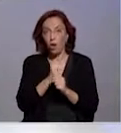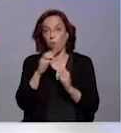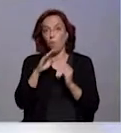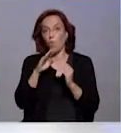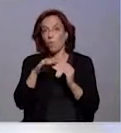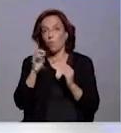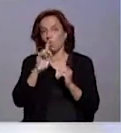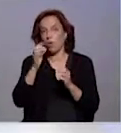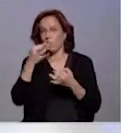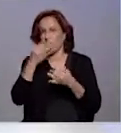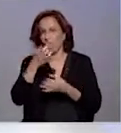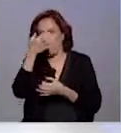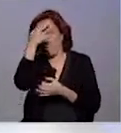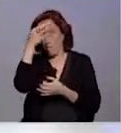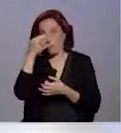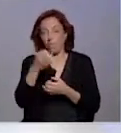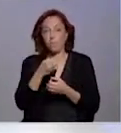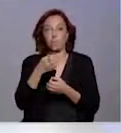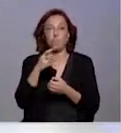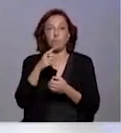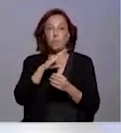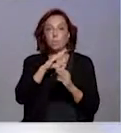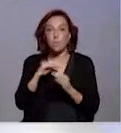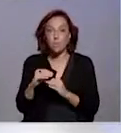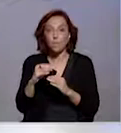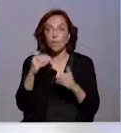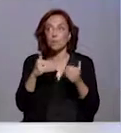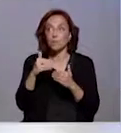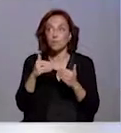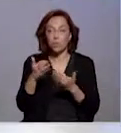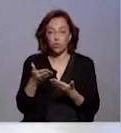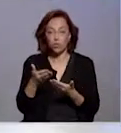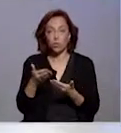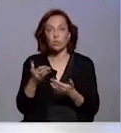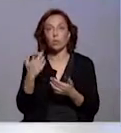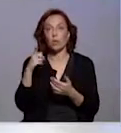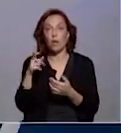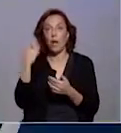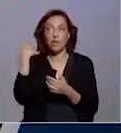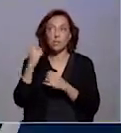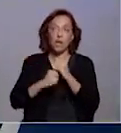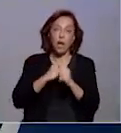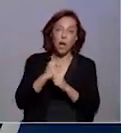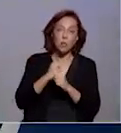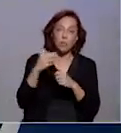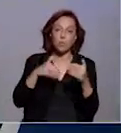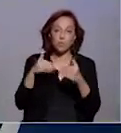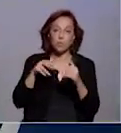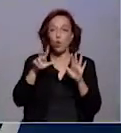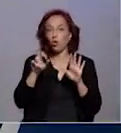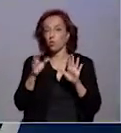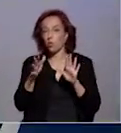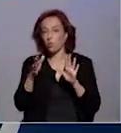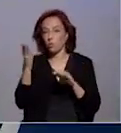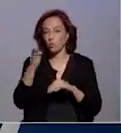calificación se viene reduciendo en la participación total de la demanda hace algunos años esa participación estaba en el entorno del 80 y algo por